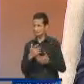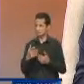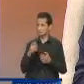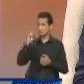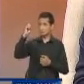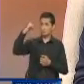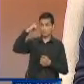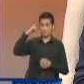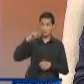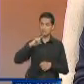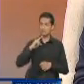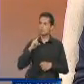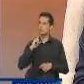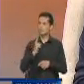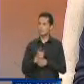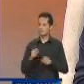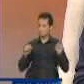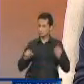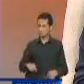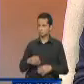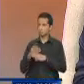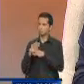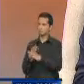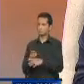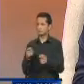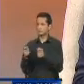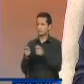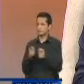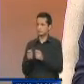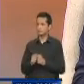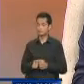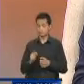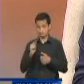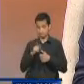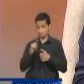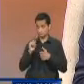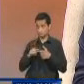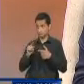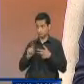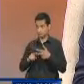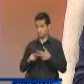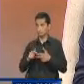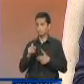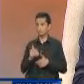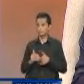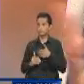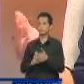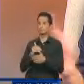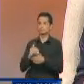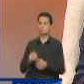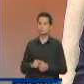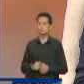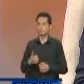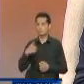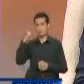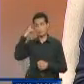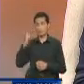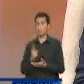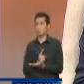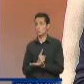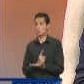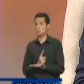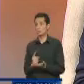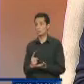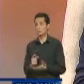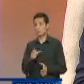gobierno efectivamente la puede enfrentar o la puede manejar? Estos elementos van a ir decantándose con el tiempo. Es complicado que a tan corto tiempo la población